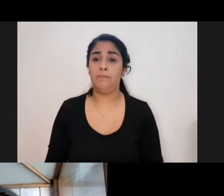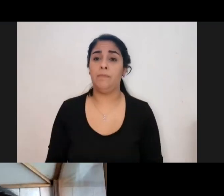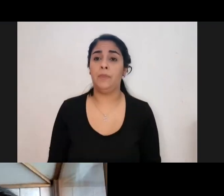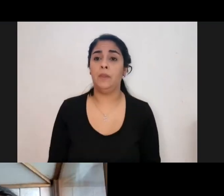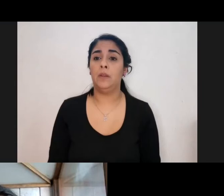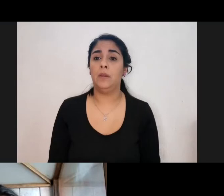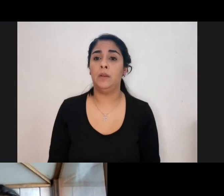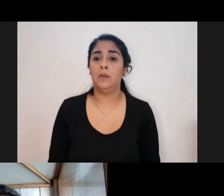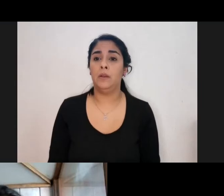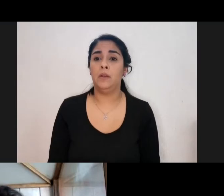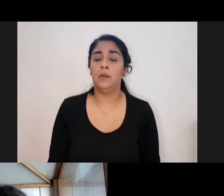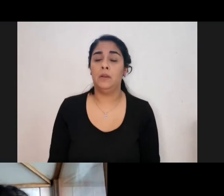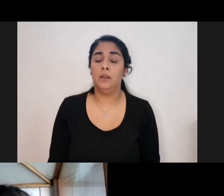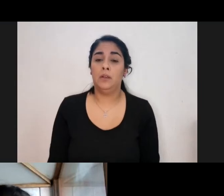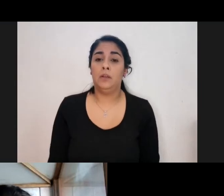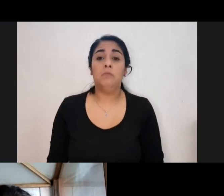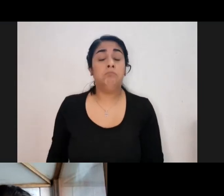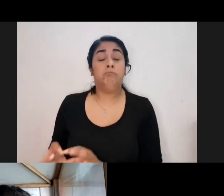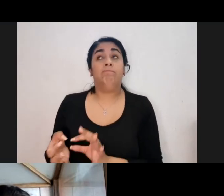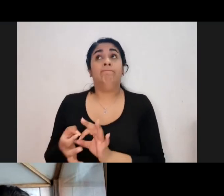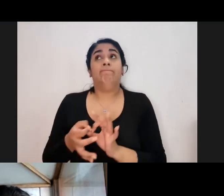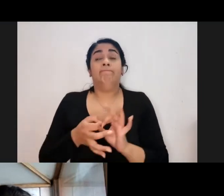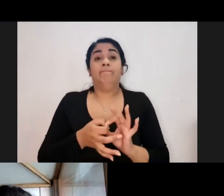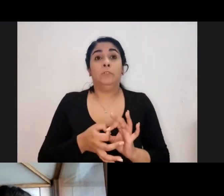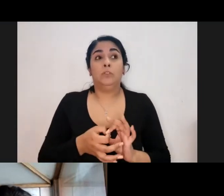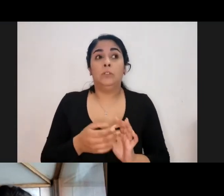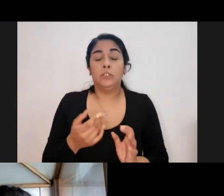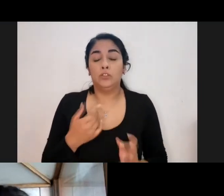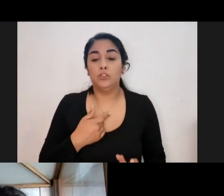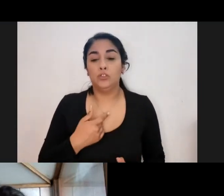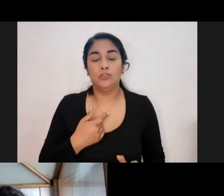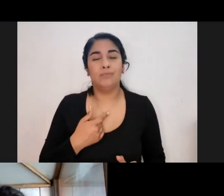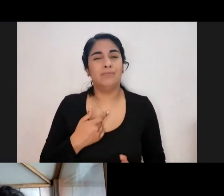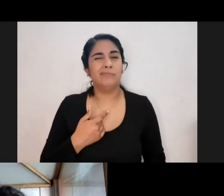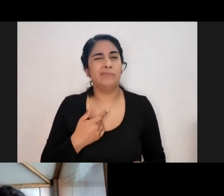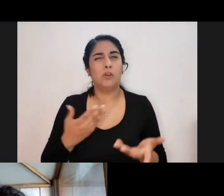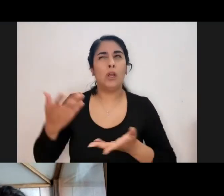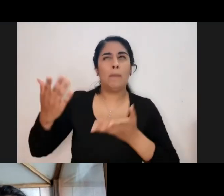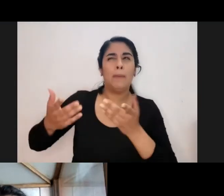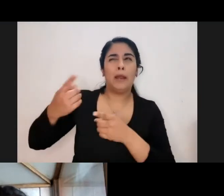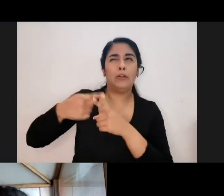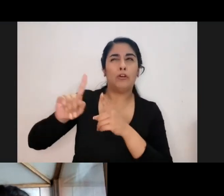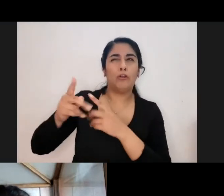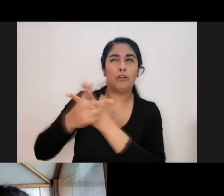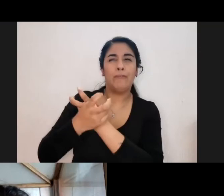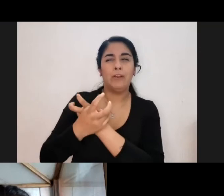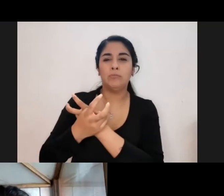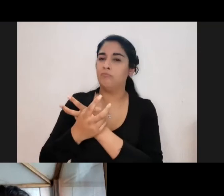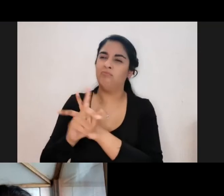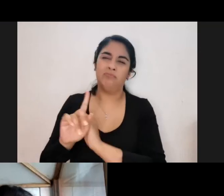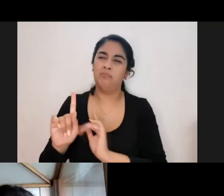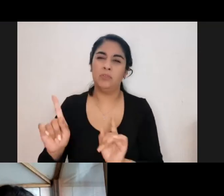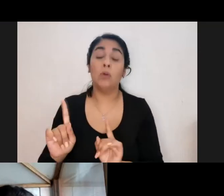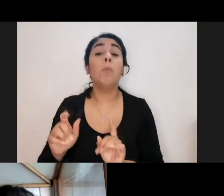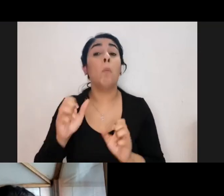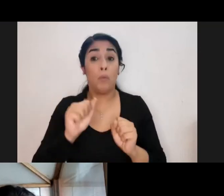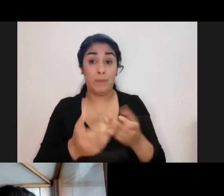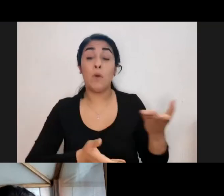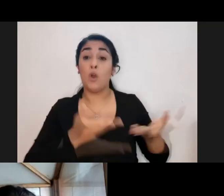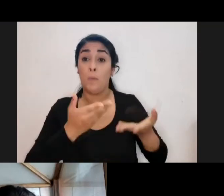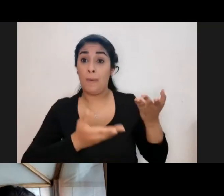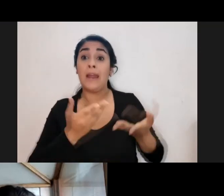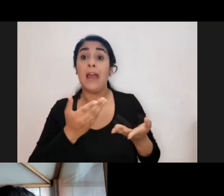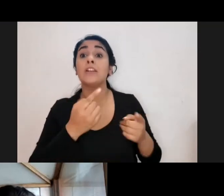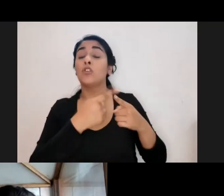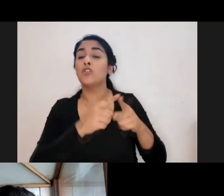Por lo tanto, yo descartaría estar comparando con otros virus, ¿sí? Ahora, podemos comparar con otras